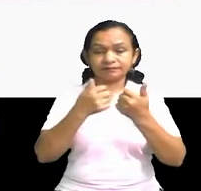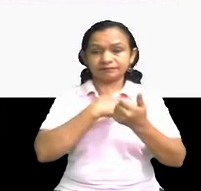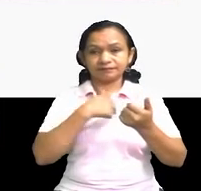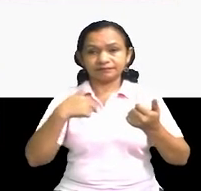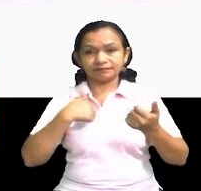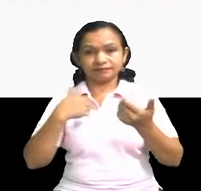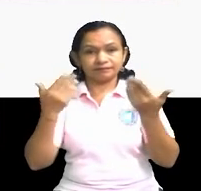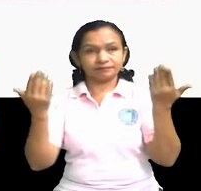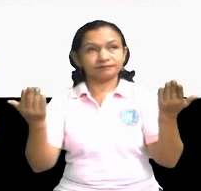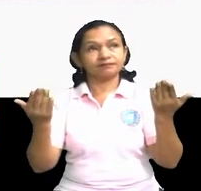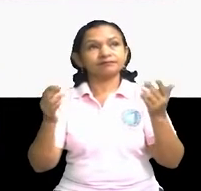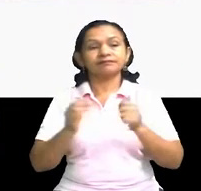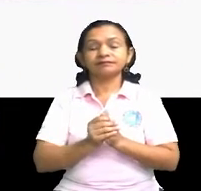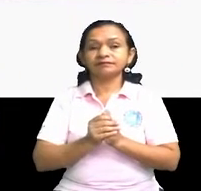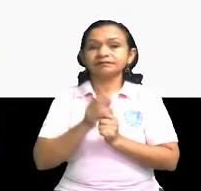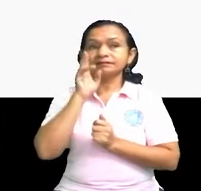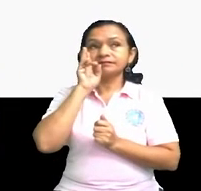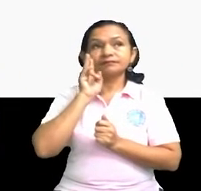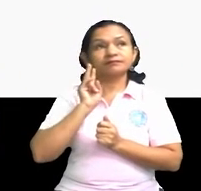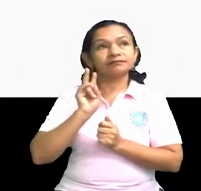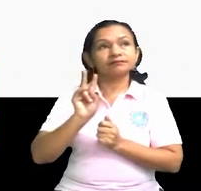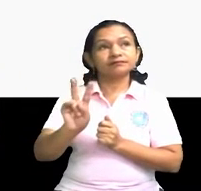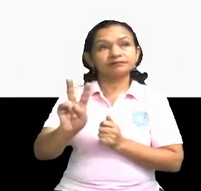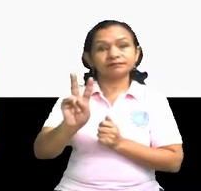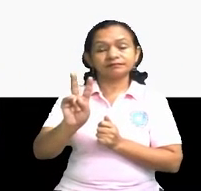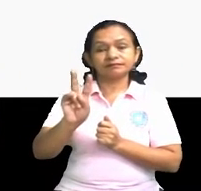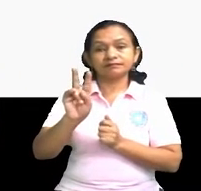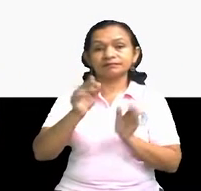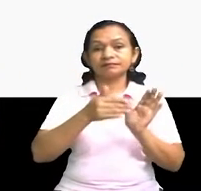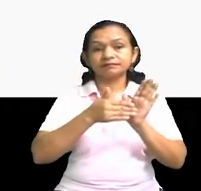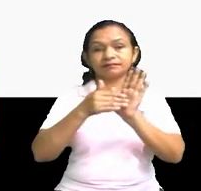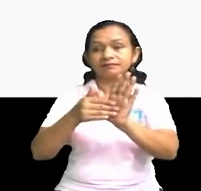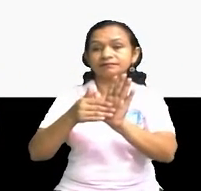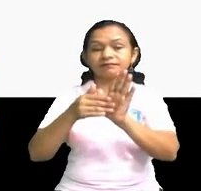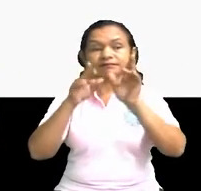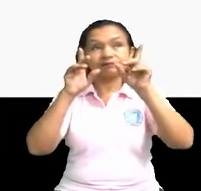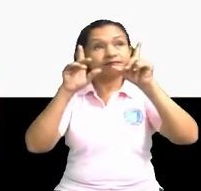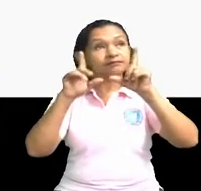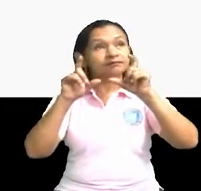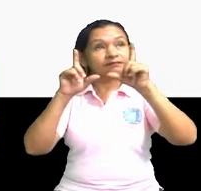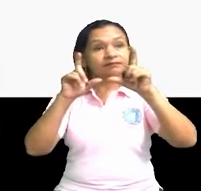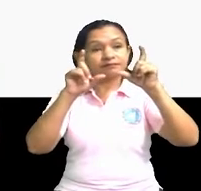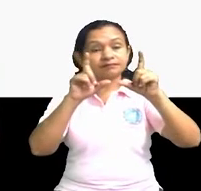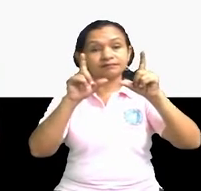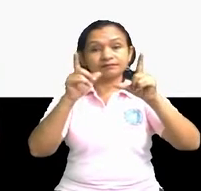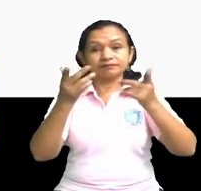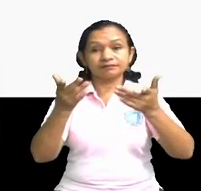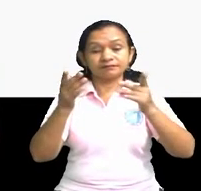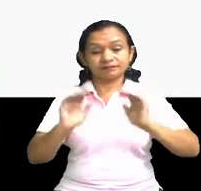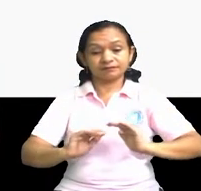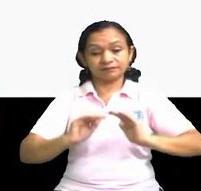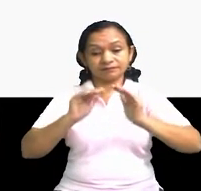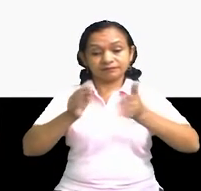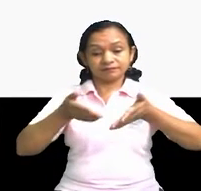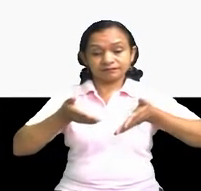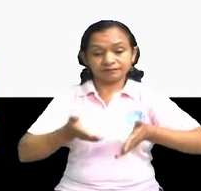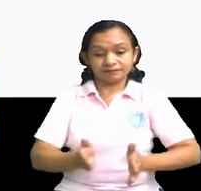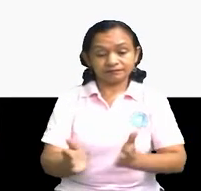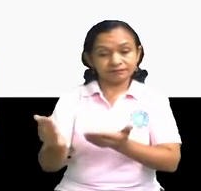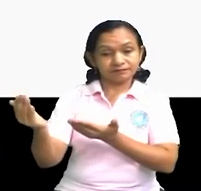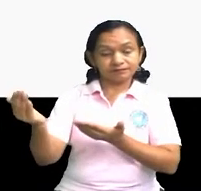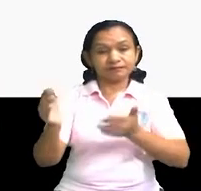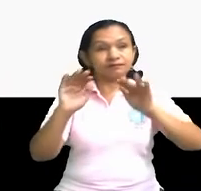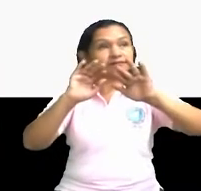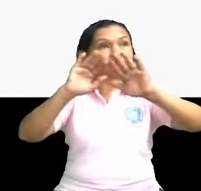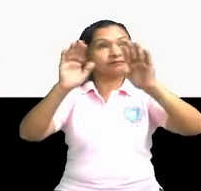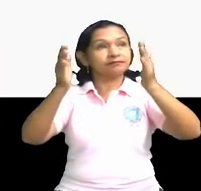habido. Nos vamos nosotros a las evidencias, ahí están, ahí están. Esa es la sala materna en el Centro